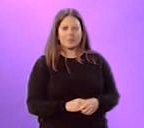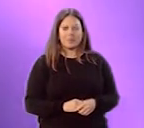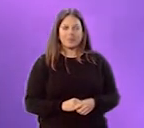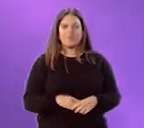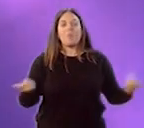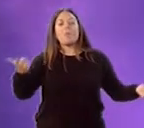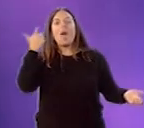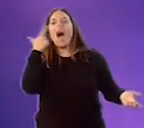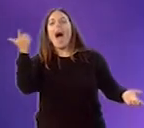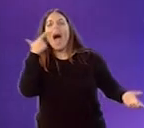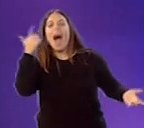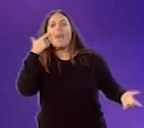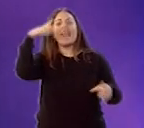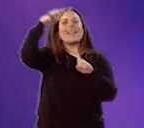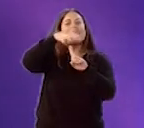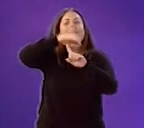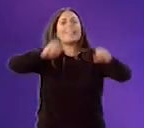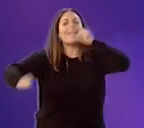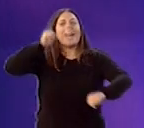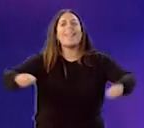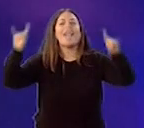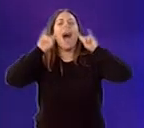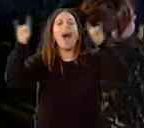a ver cómo suena santa catalina